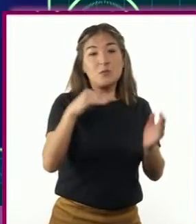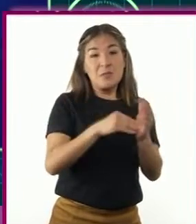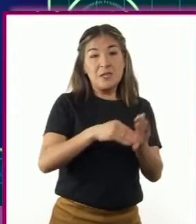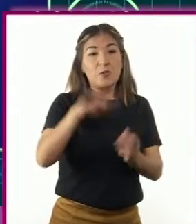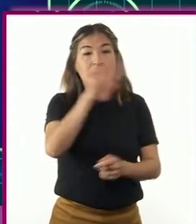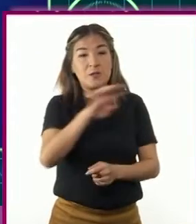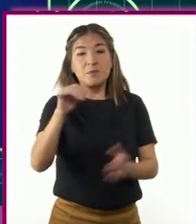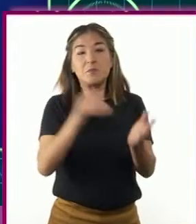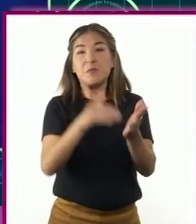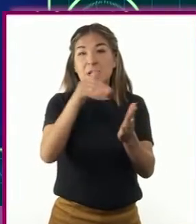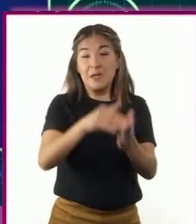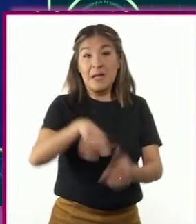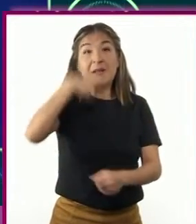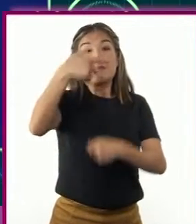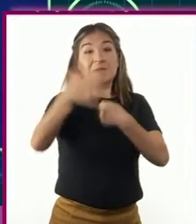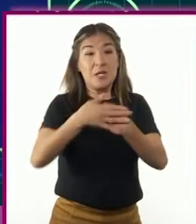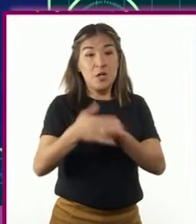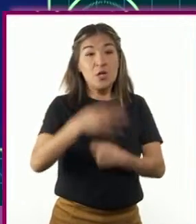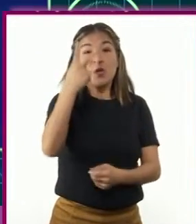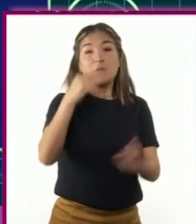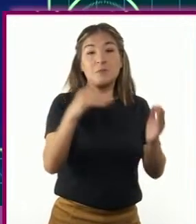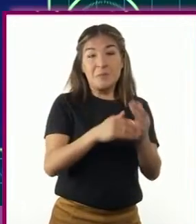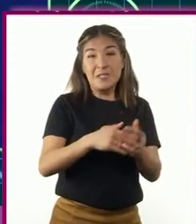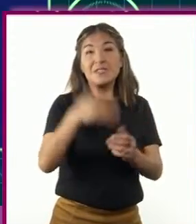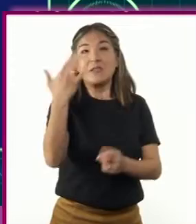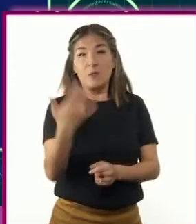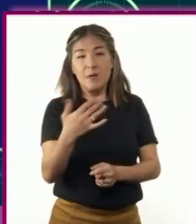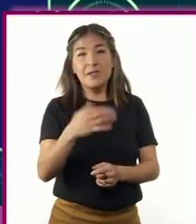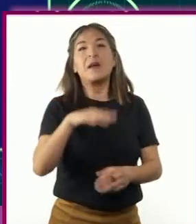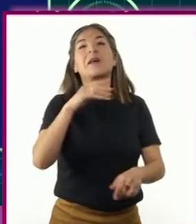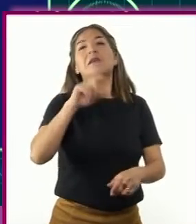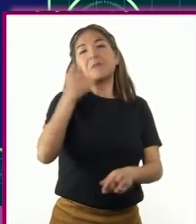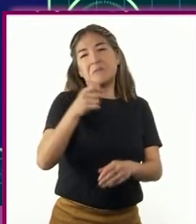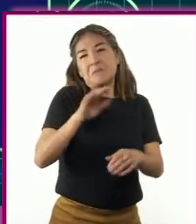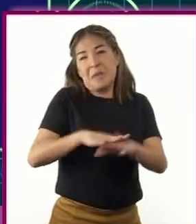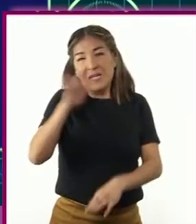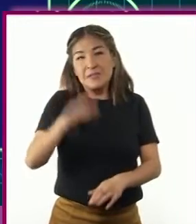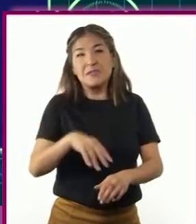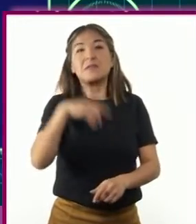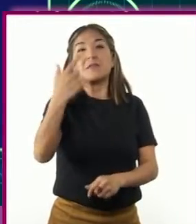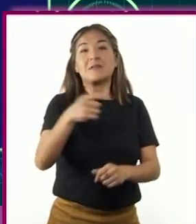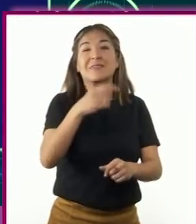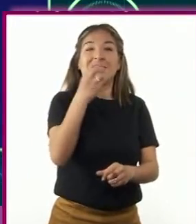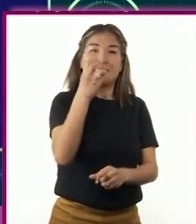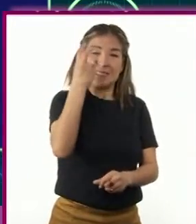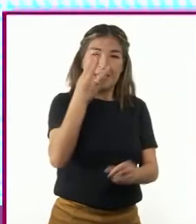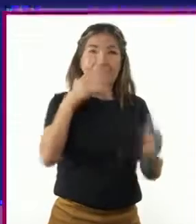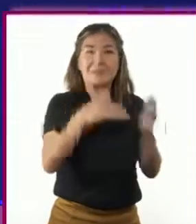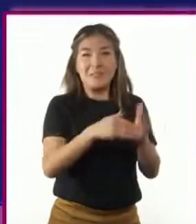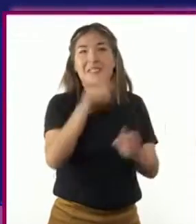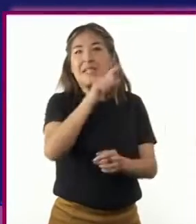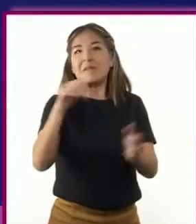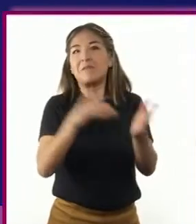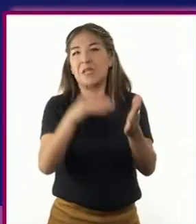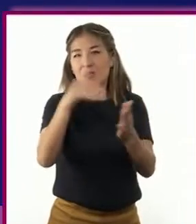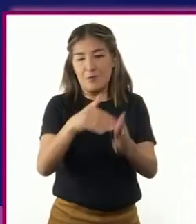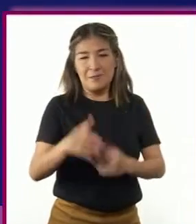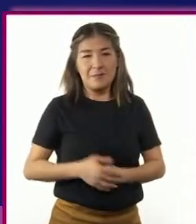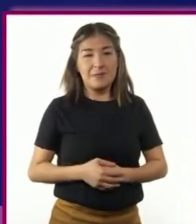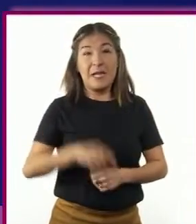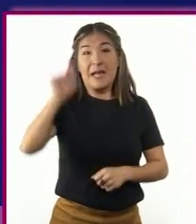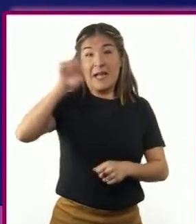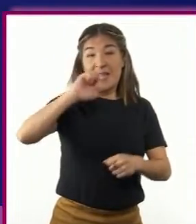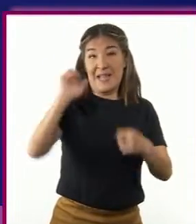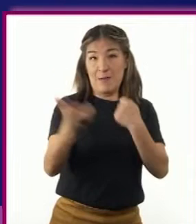para 2050 a 2.100 millones y al finalizar el siglo a 3.100 millones. Europa es la región con